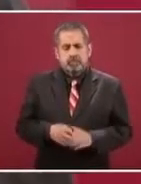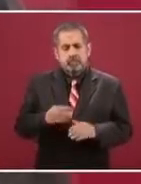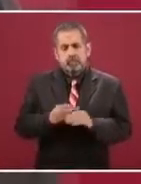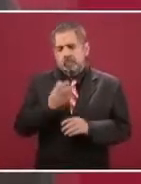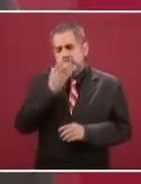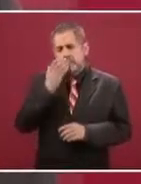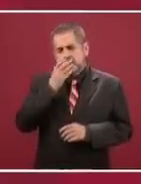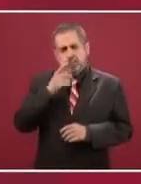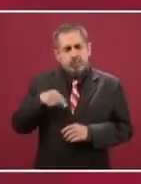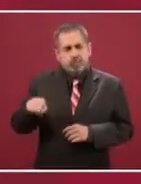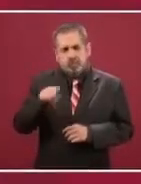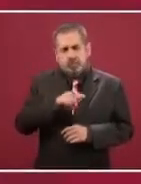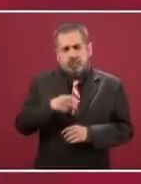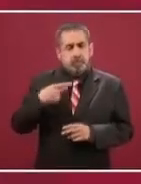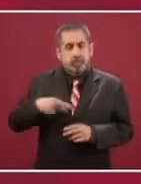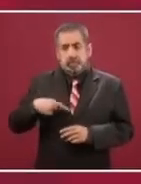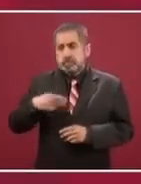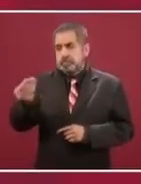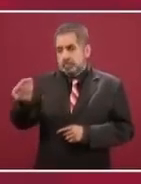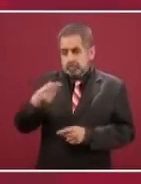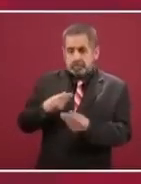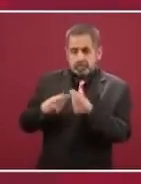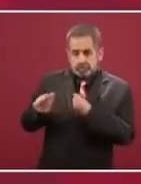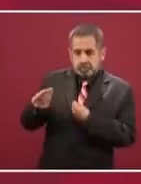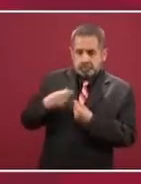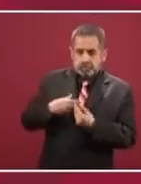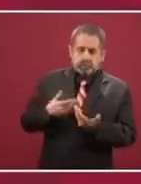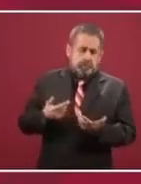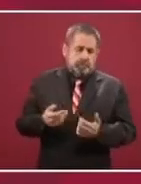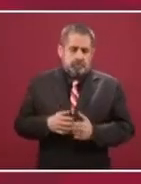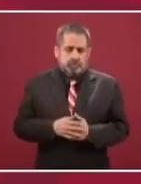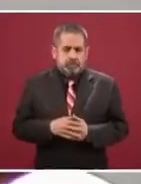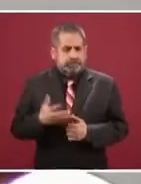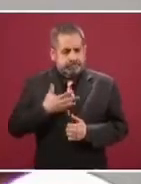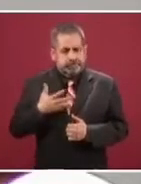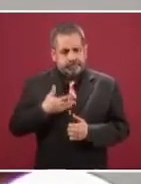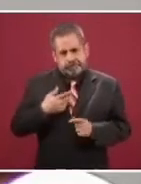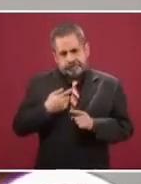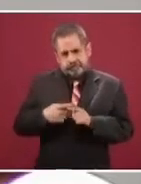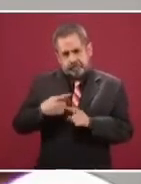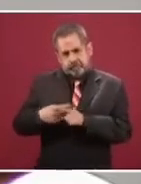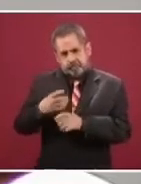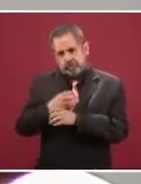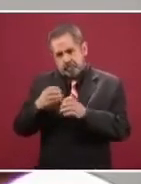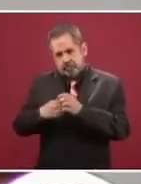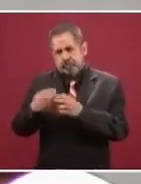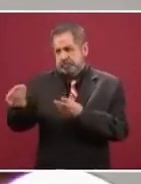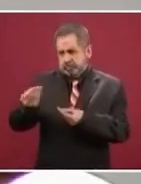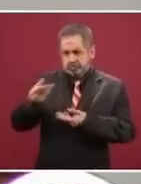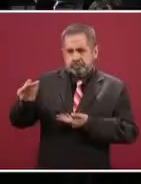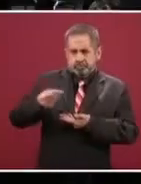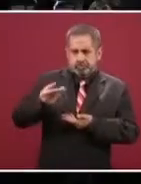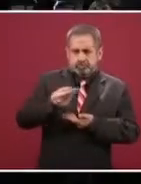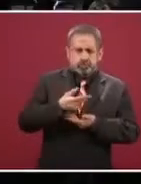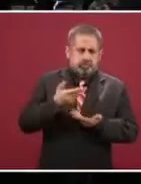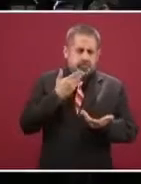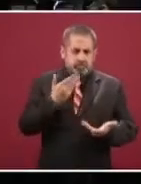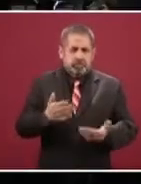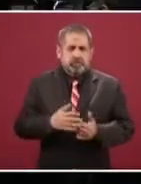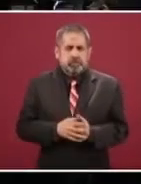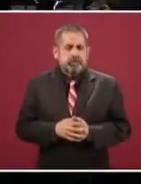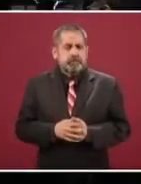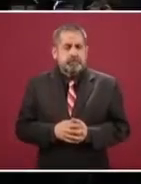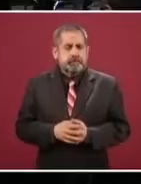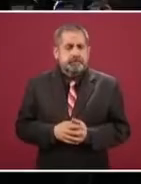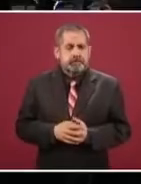común, la gente, y tengo otras cosas porque no solo